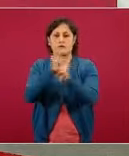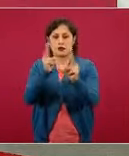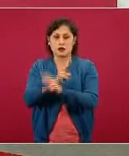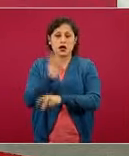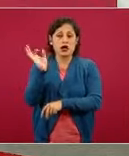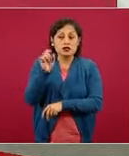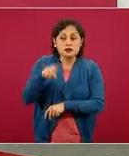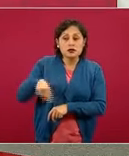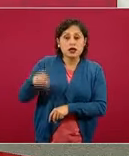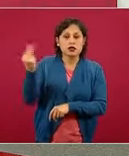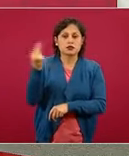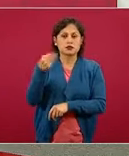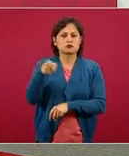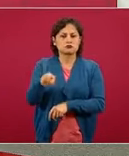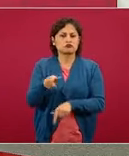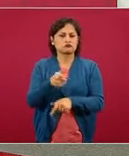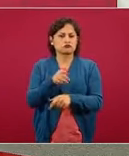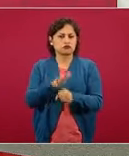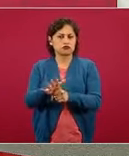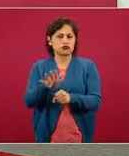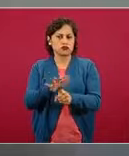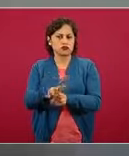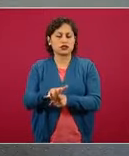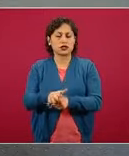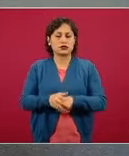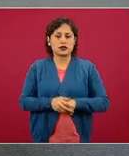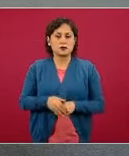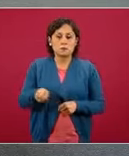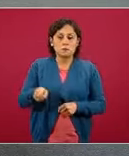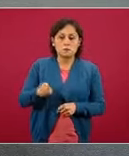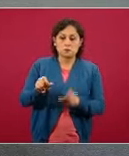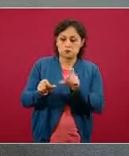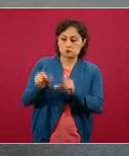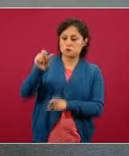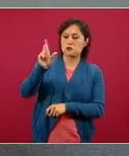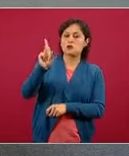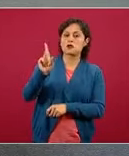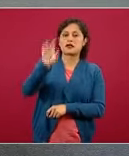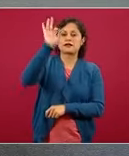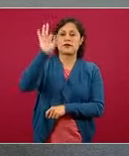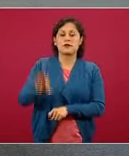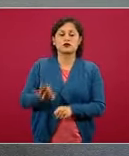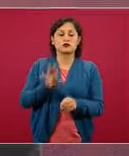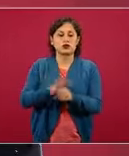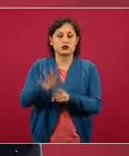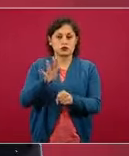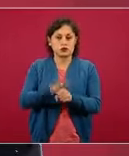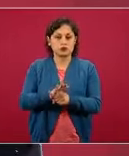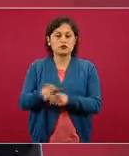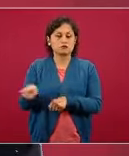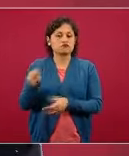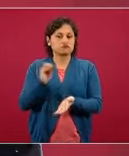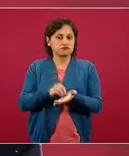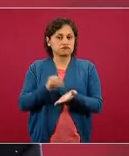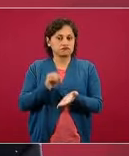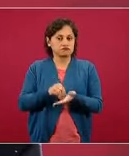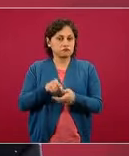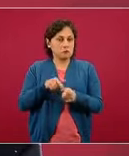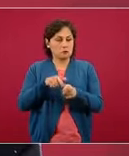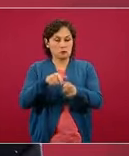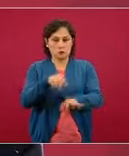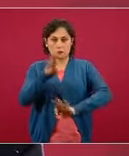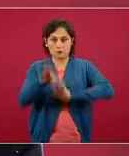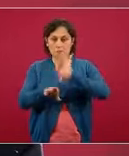de que se requiriera. De hecho, tienen prácticamente más del 30% de disponibilidad todavía y operante.